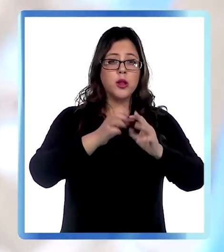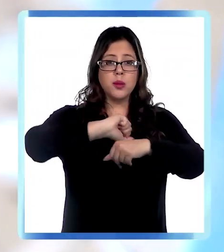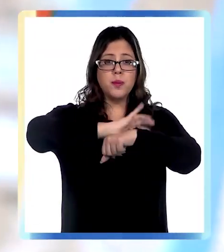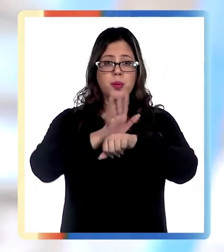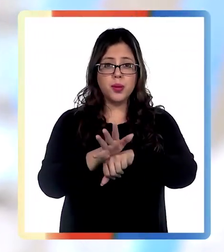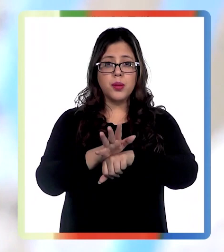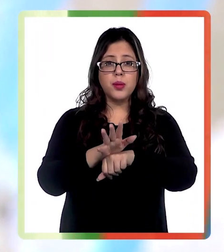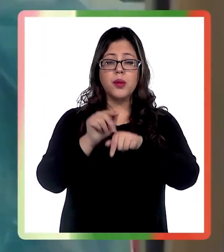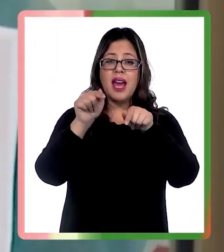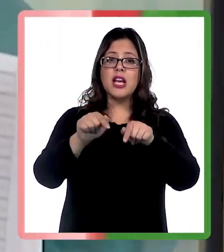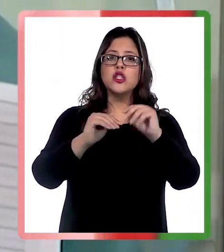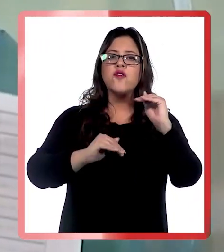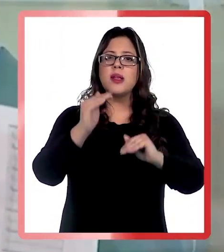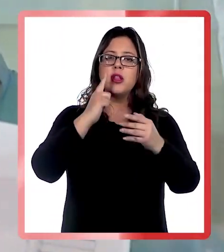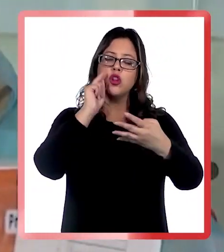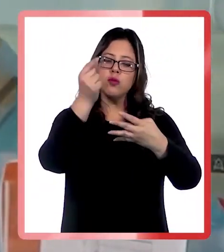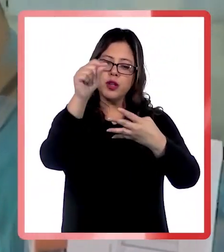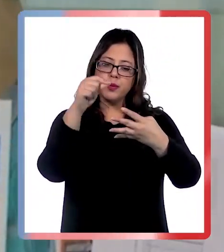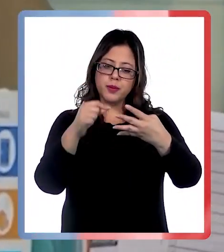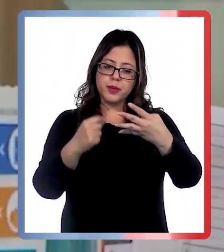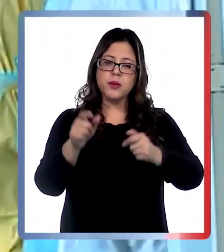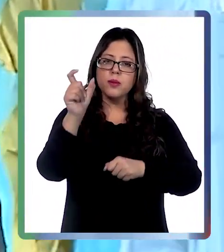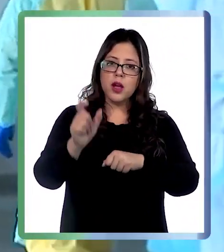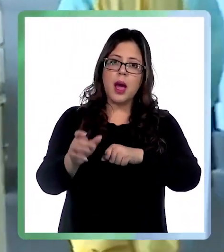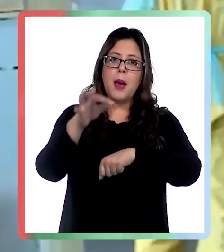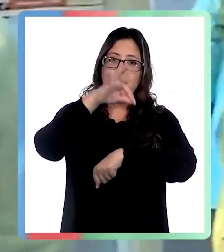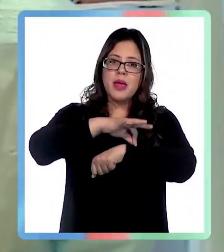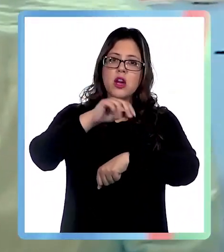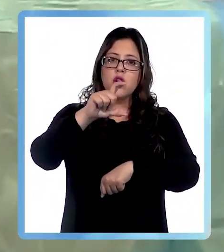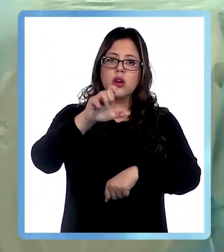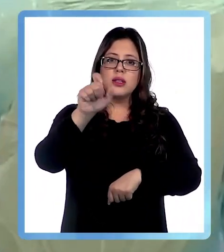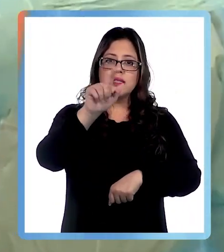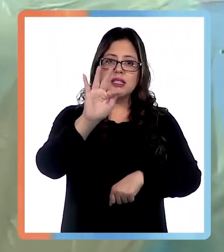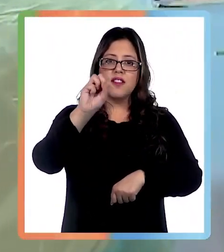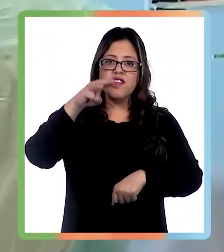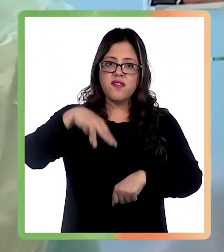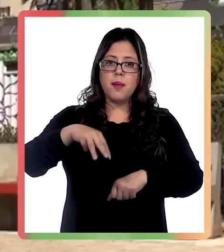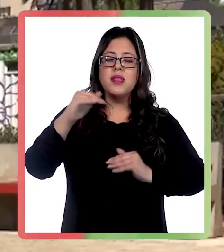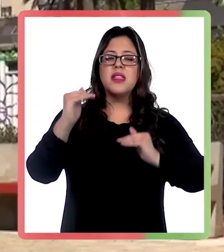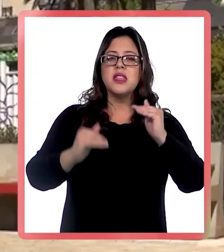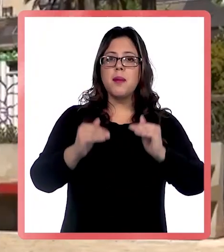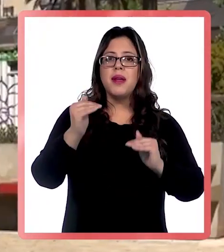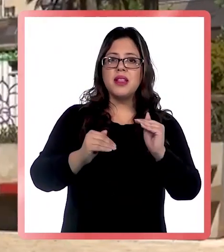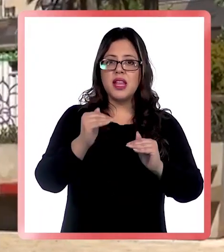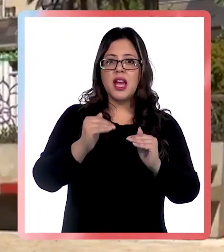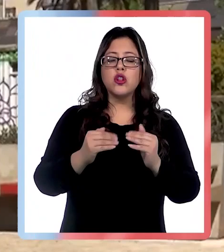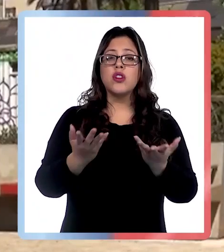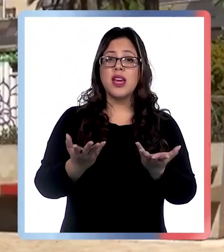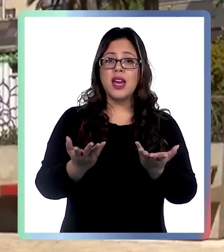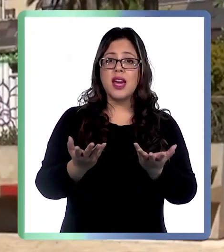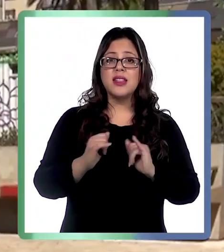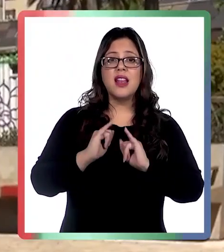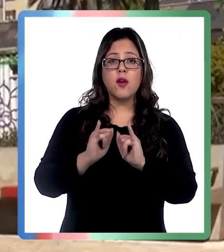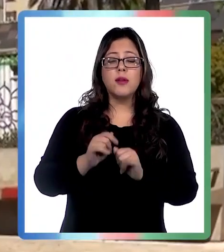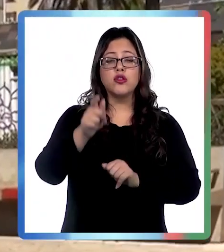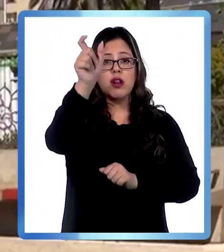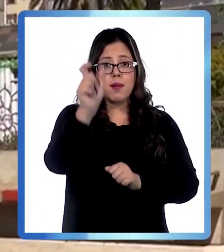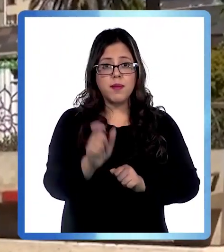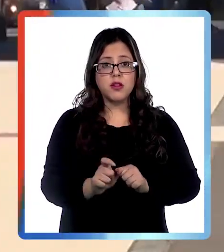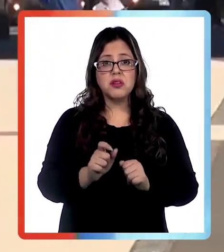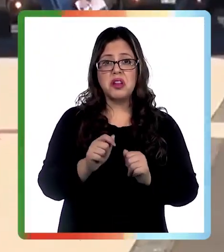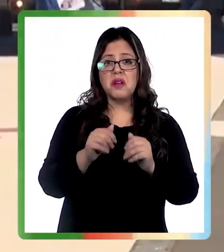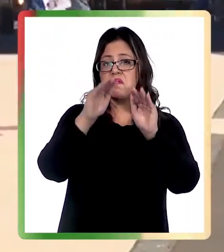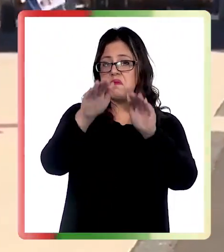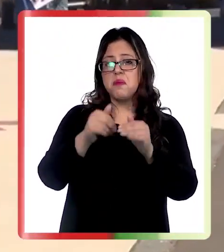covid-19 su extensión dependerá de la evaluación del Médico en el cesfam de acuerdo a los antecedentes del paciente como